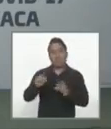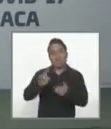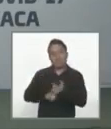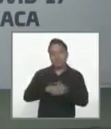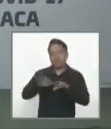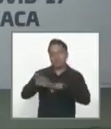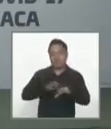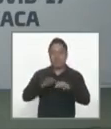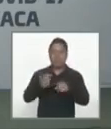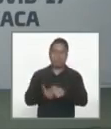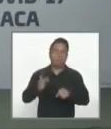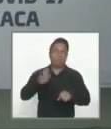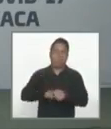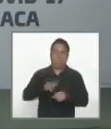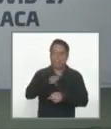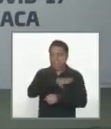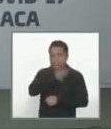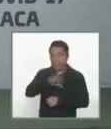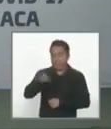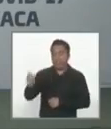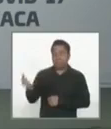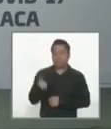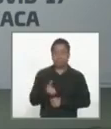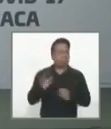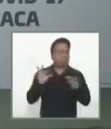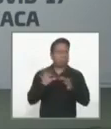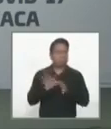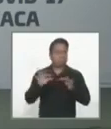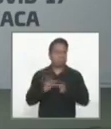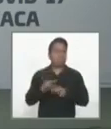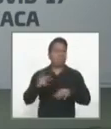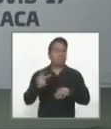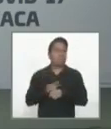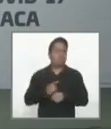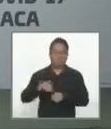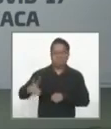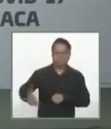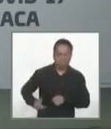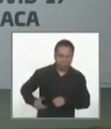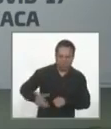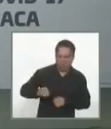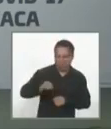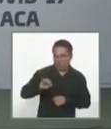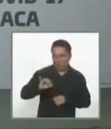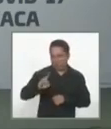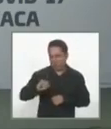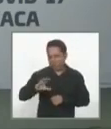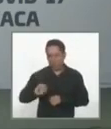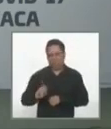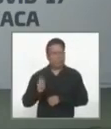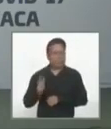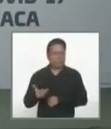Aurelio Valdivieso, quien nos viene a hablar del accidente ofídico. Bienvenido, doctor. Buenas noches.